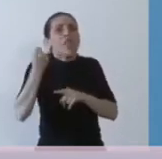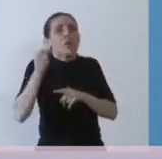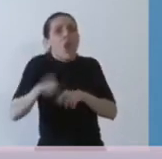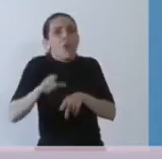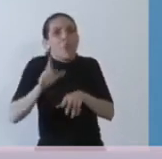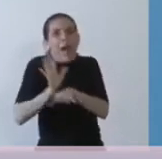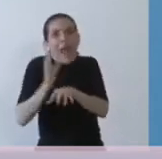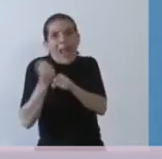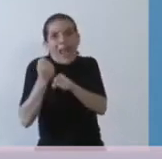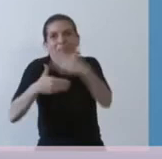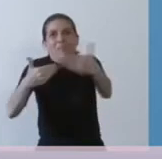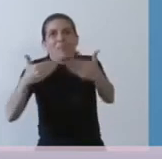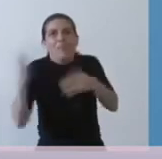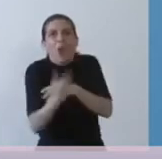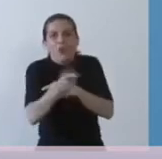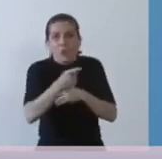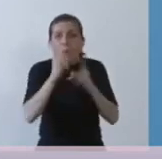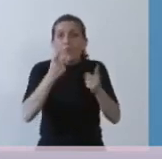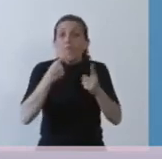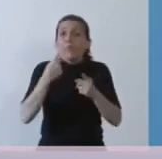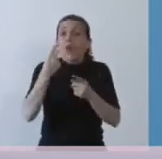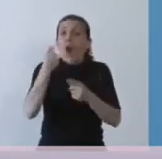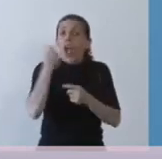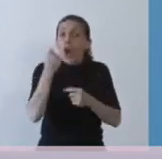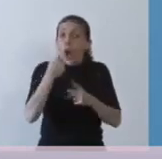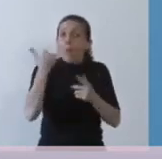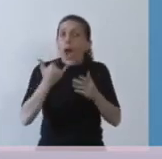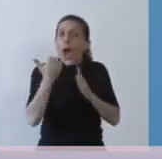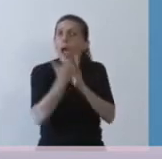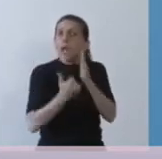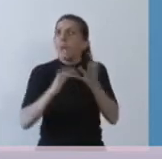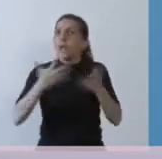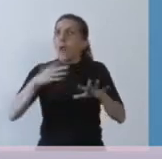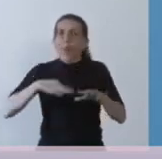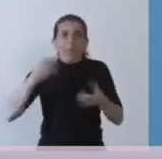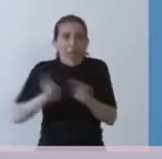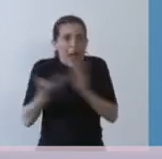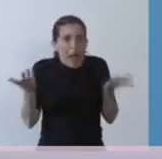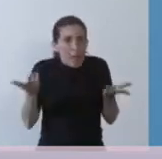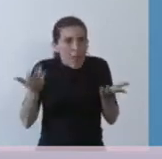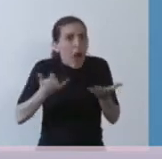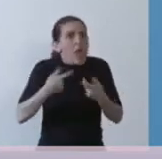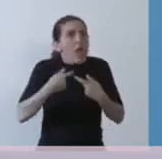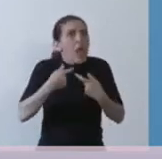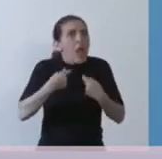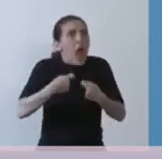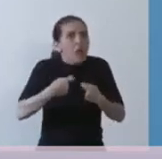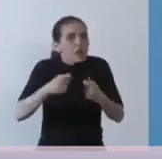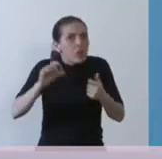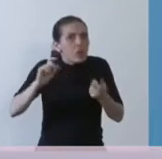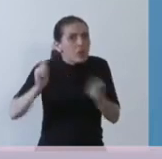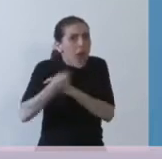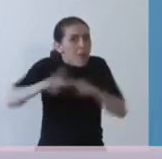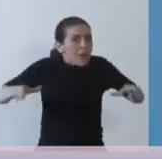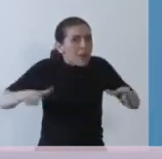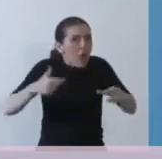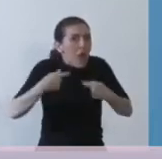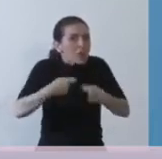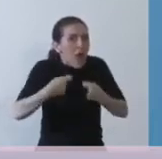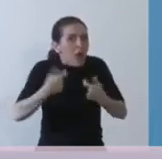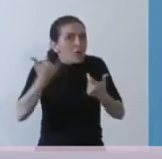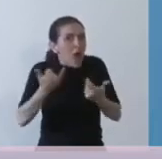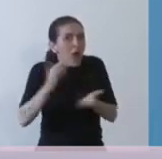haber sectores de la economía que justamente por los cambios en los patrones de vida y en los patrones de gasto van a sufrir estos efectos van a